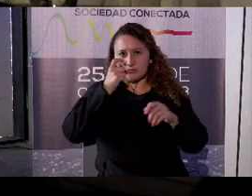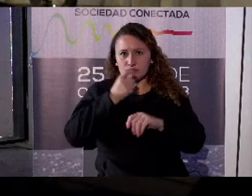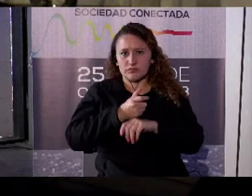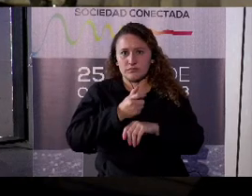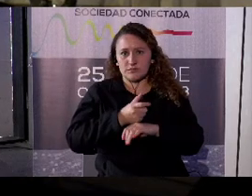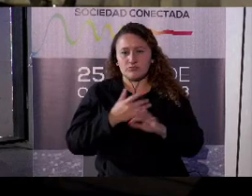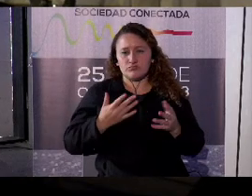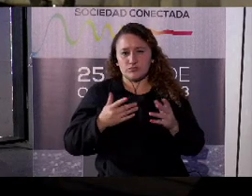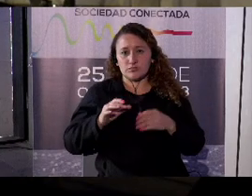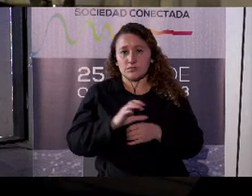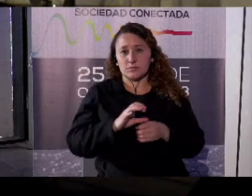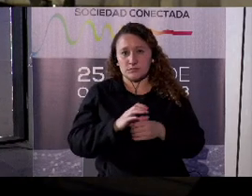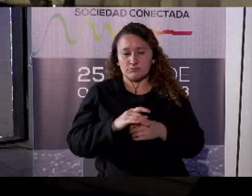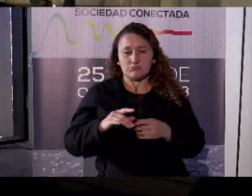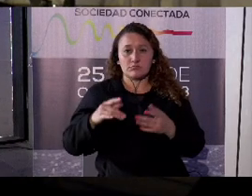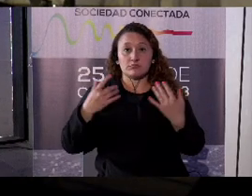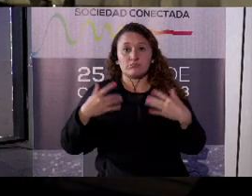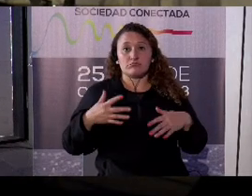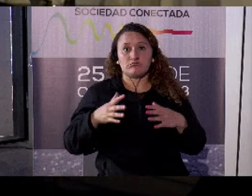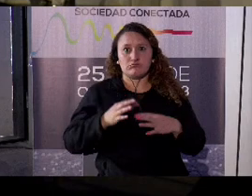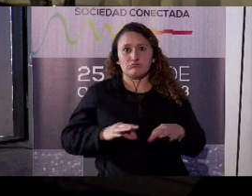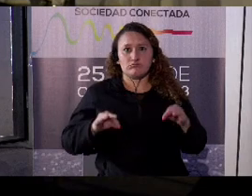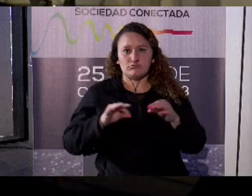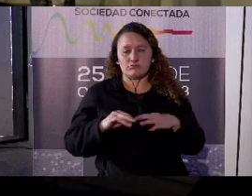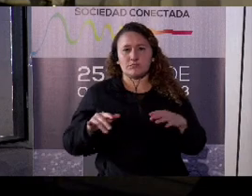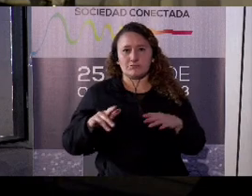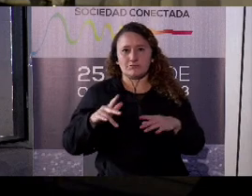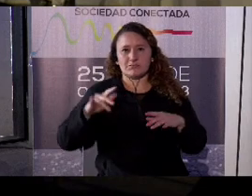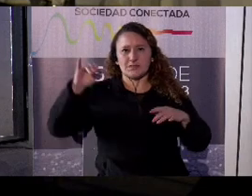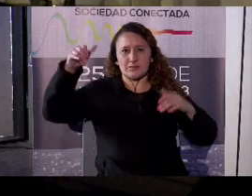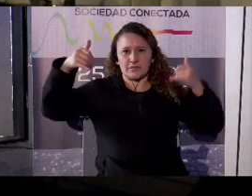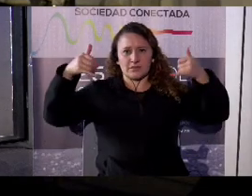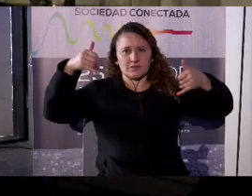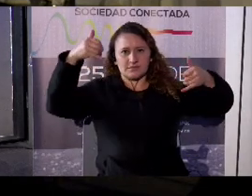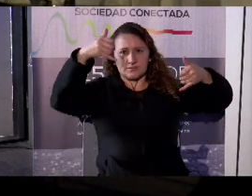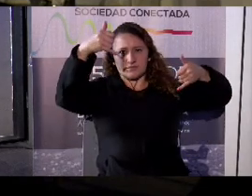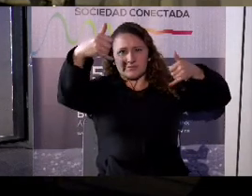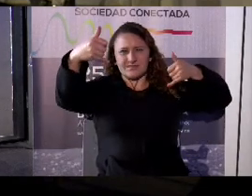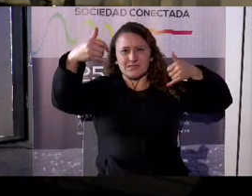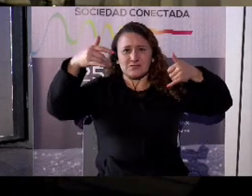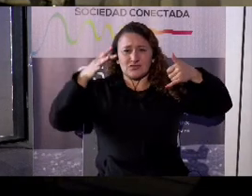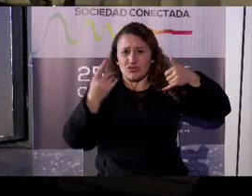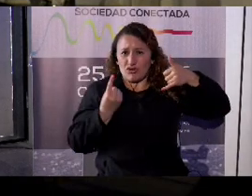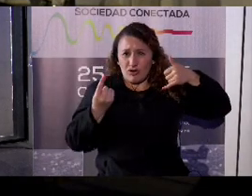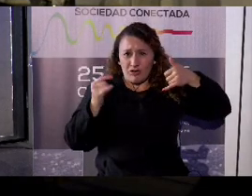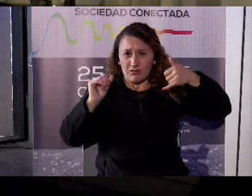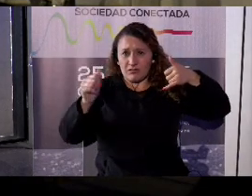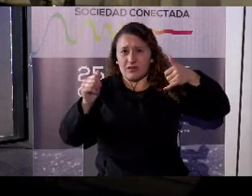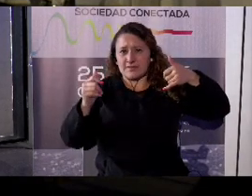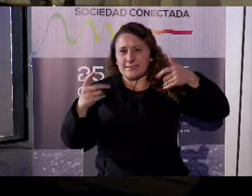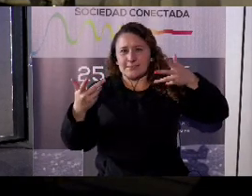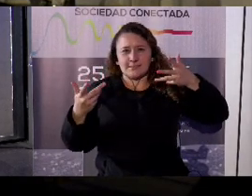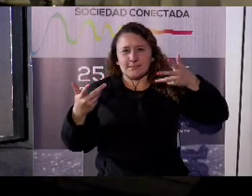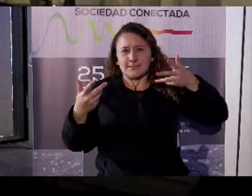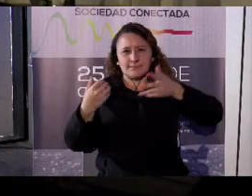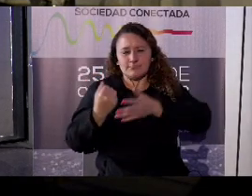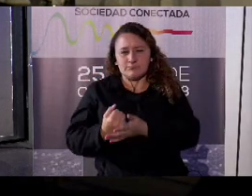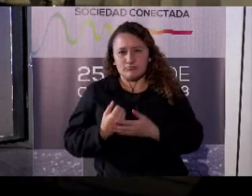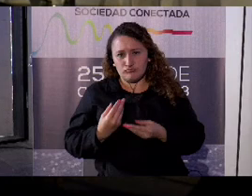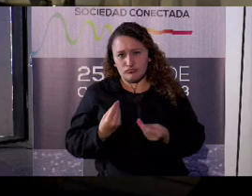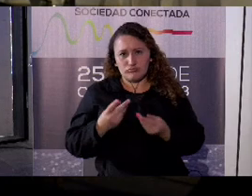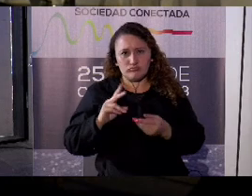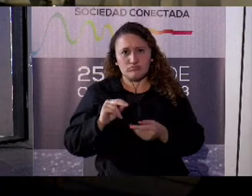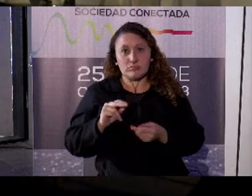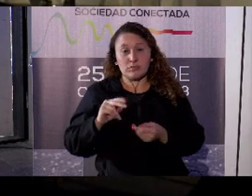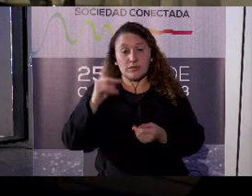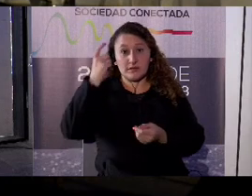ciudades las imágenes son muy importantes pero las cámaras con sus imágenes eh solas por sí No no proveen muchísima ayuda pero con la